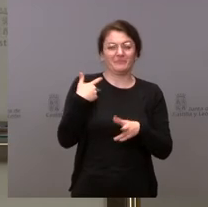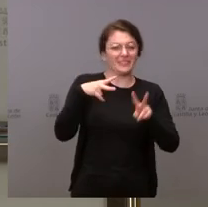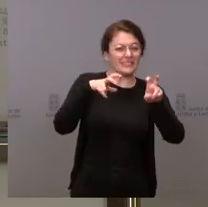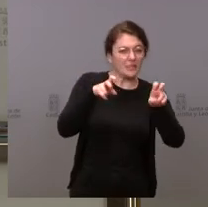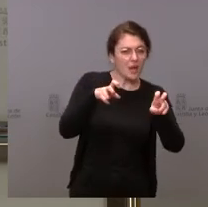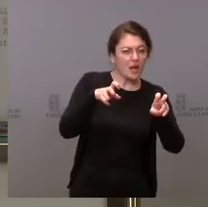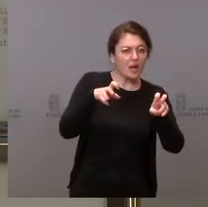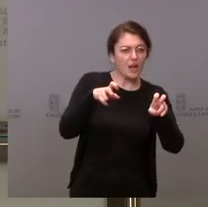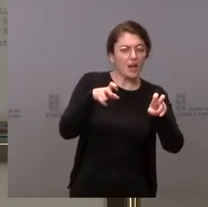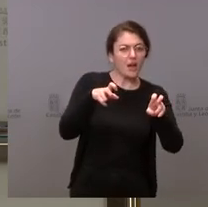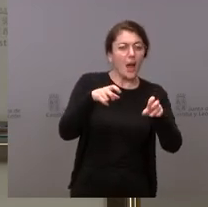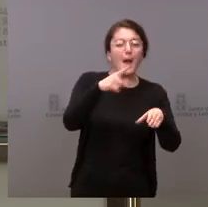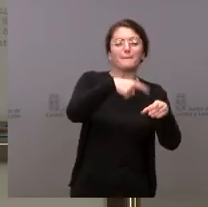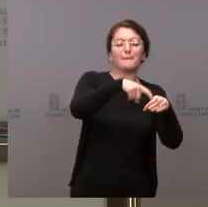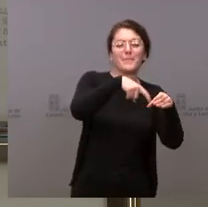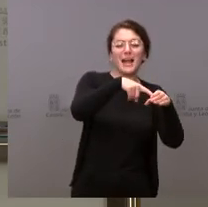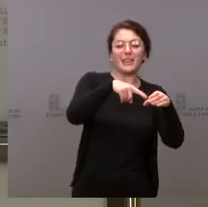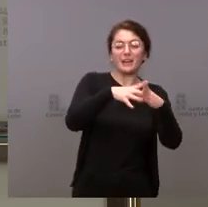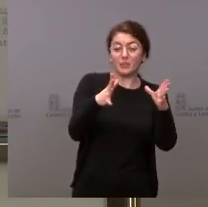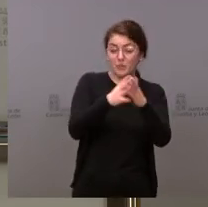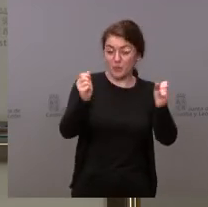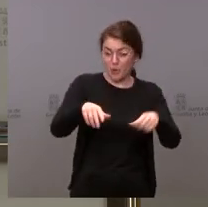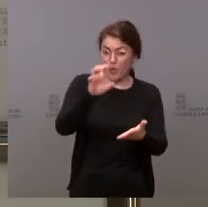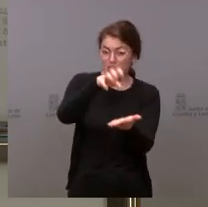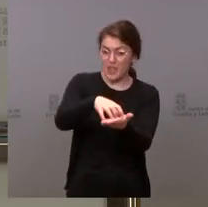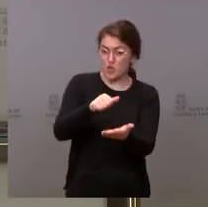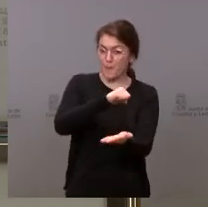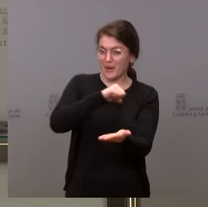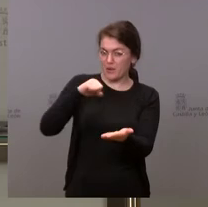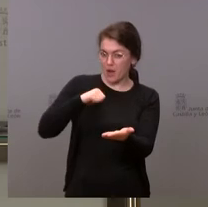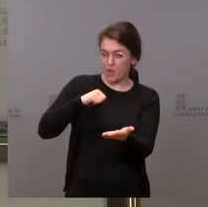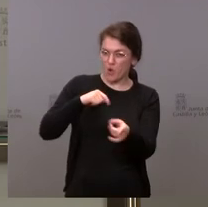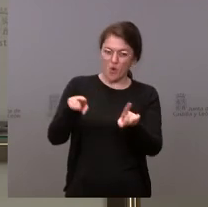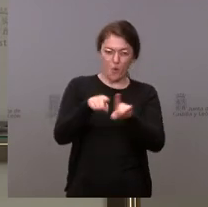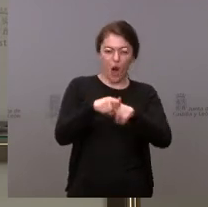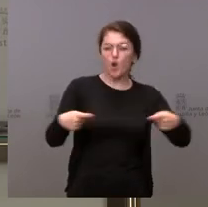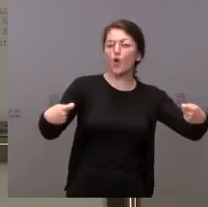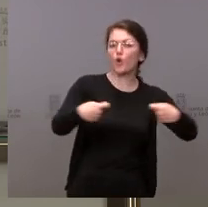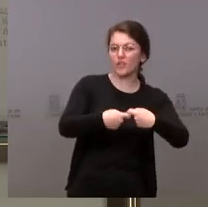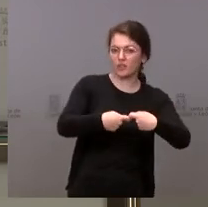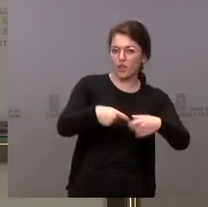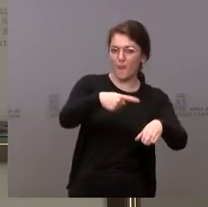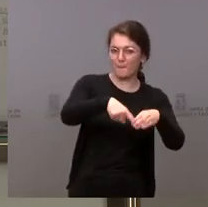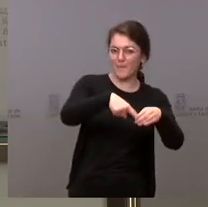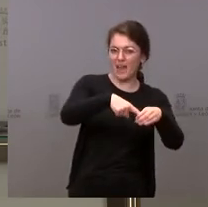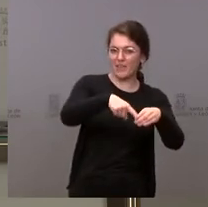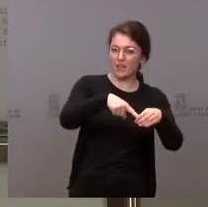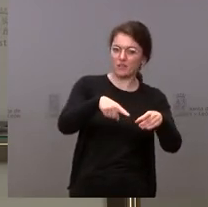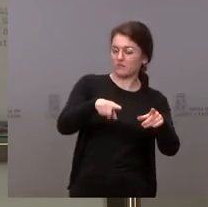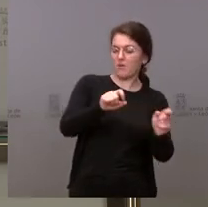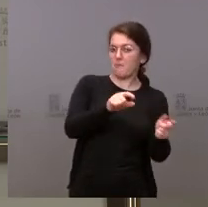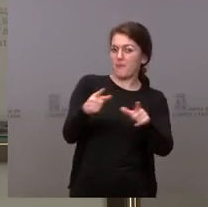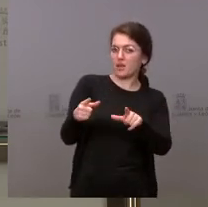con los centros privados que así lo deseen entiendo que estamos hablando de una concertación de plazas como puede ocurrir en el resto de